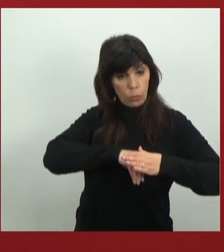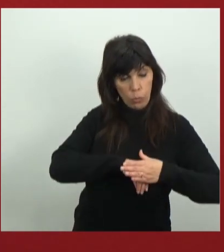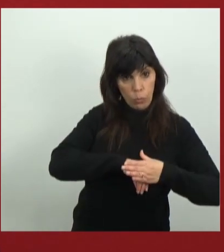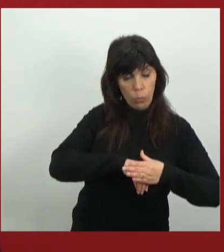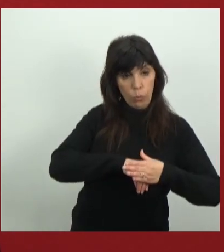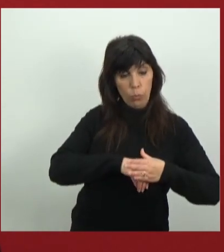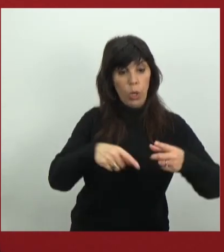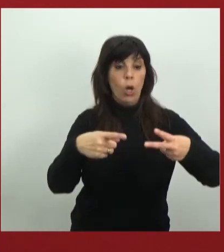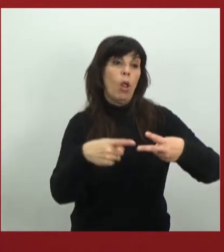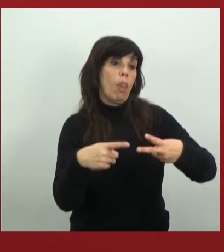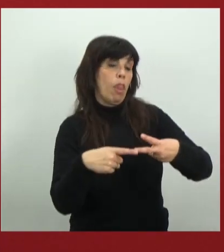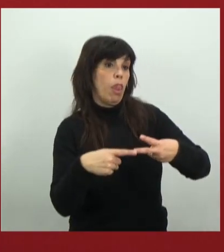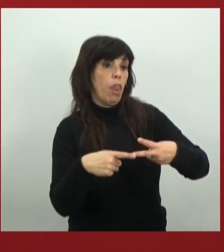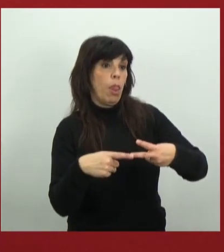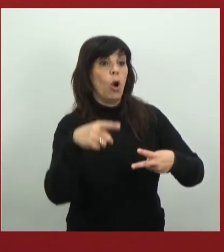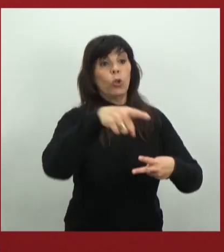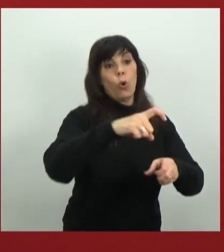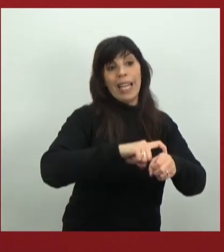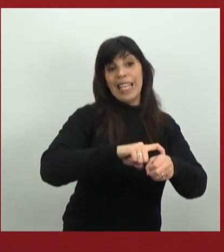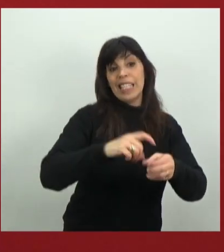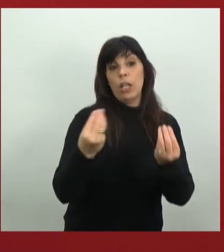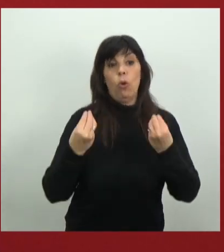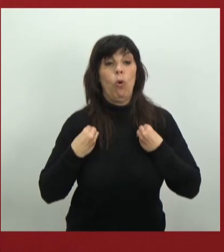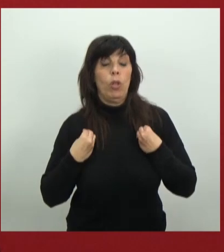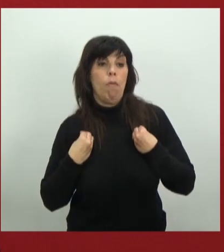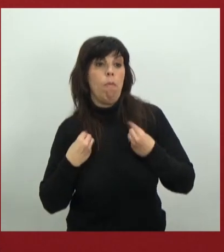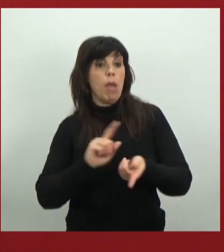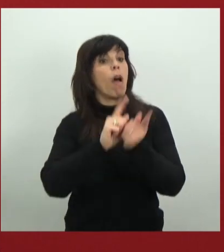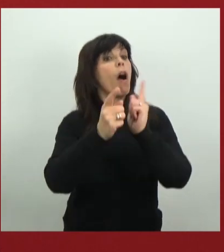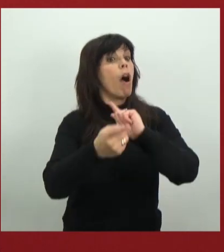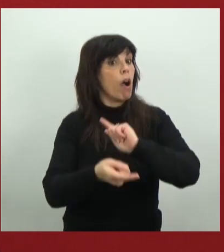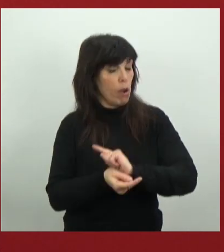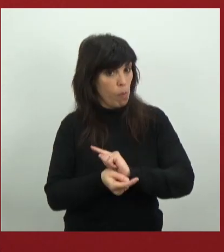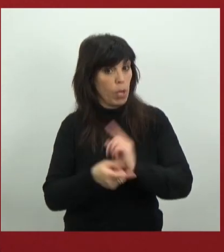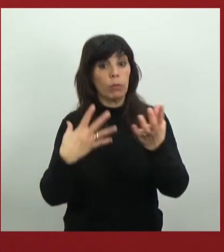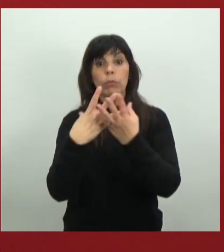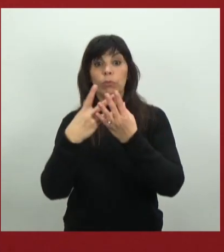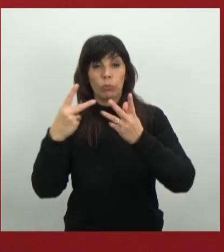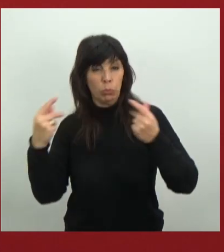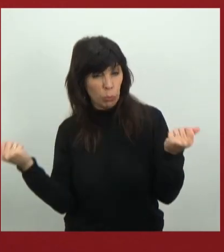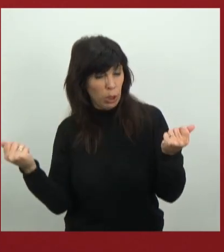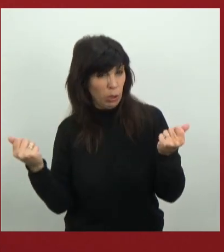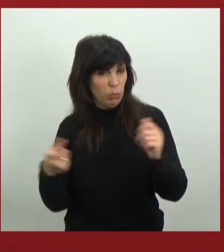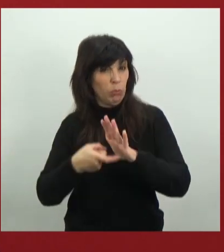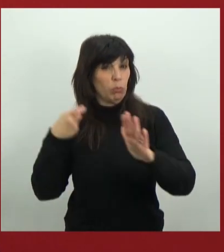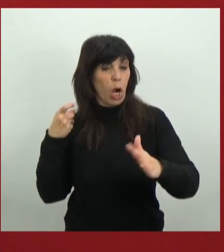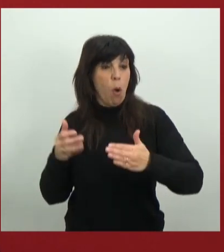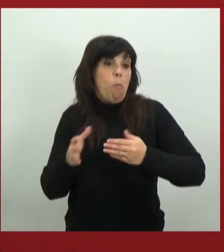Señor y cambias algo de estilo de vida en tu vida, esos demonios, el acceso le es